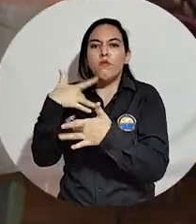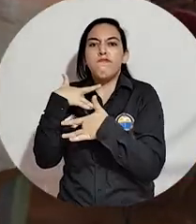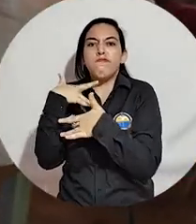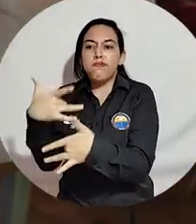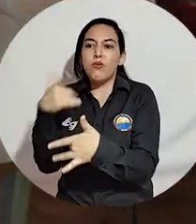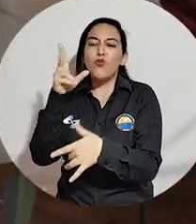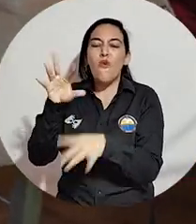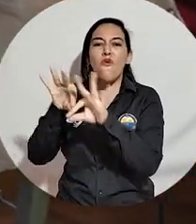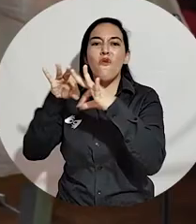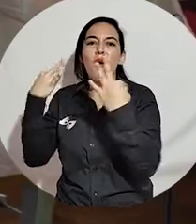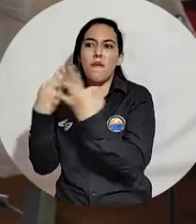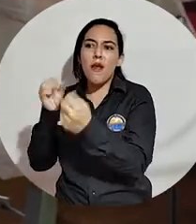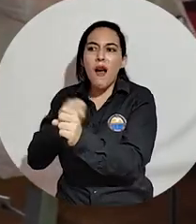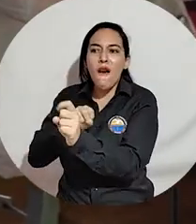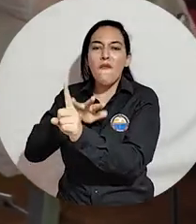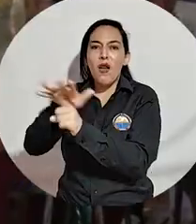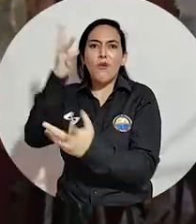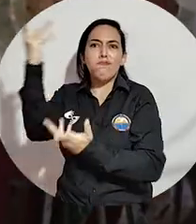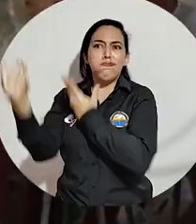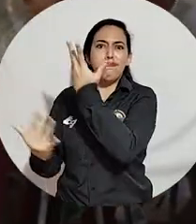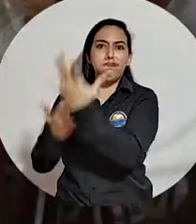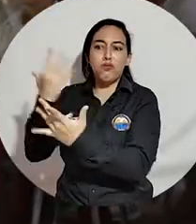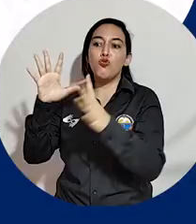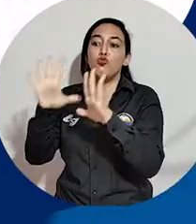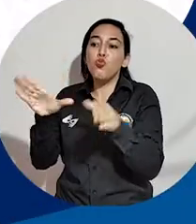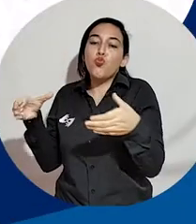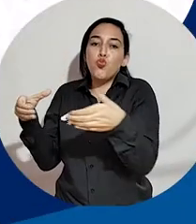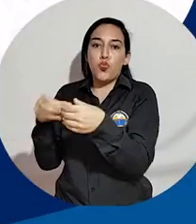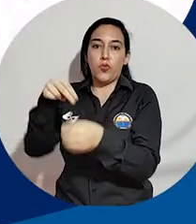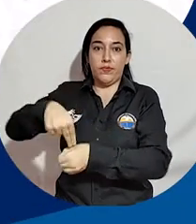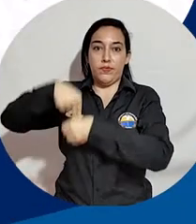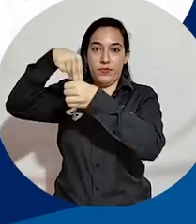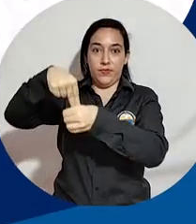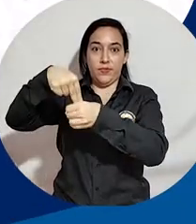familias afectadas por los incendios en este resguardo indígena.